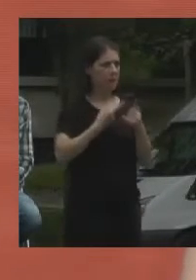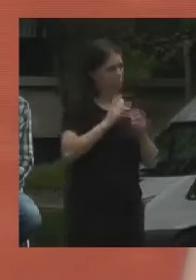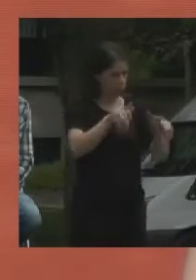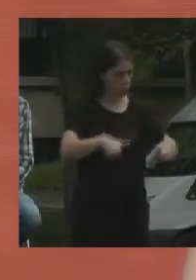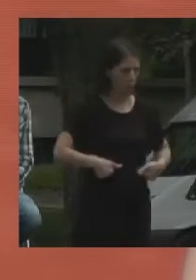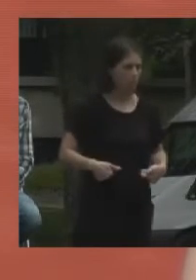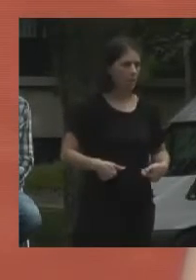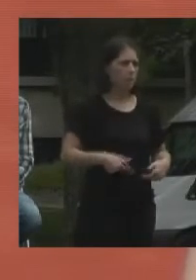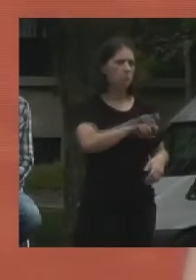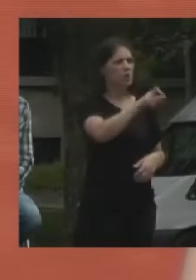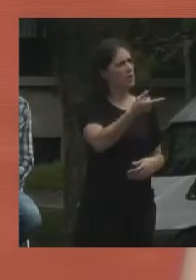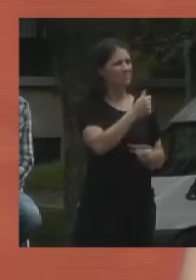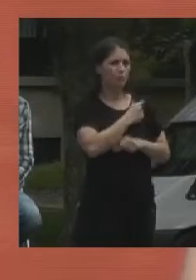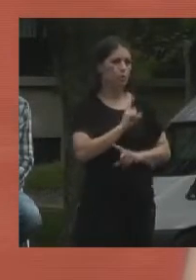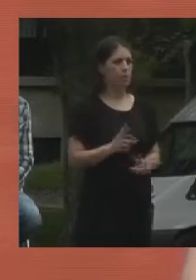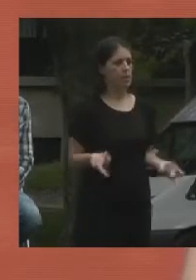aquí.